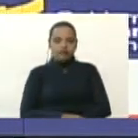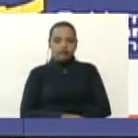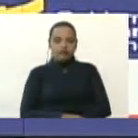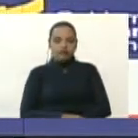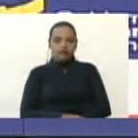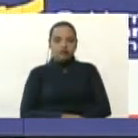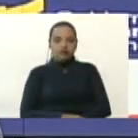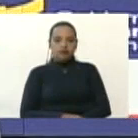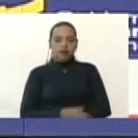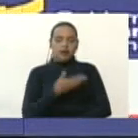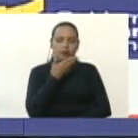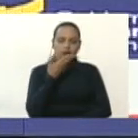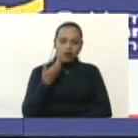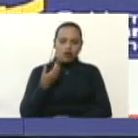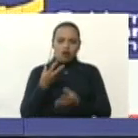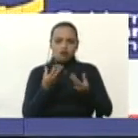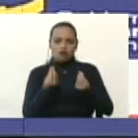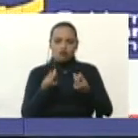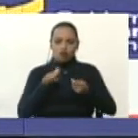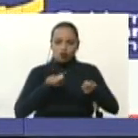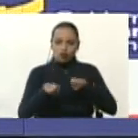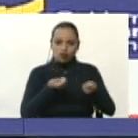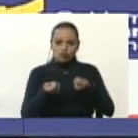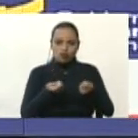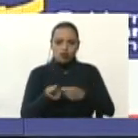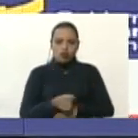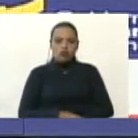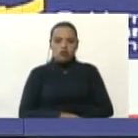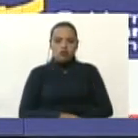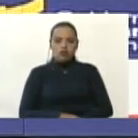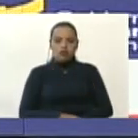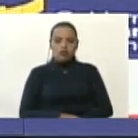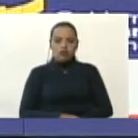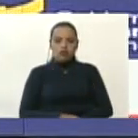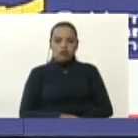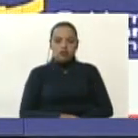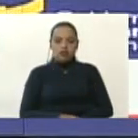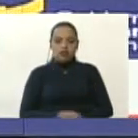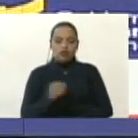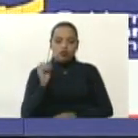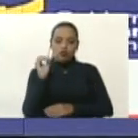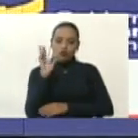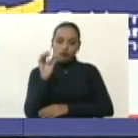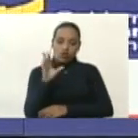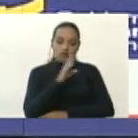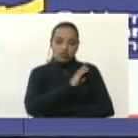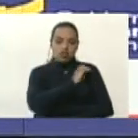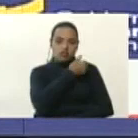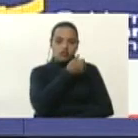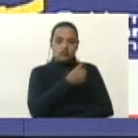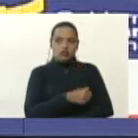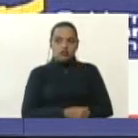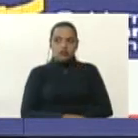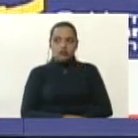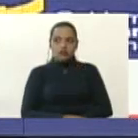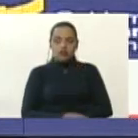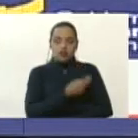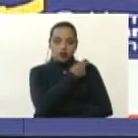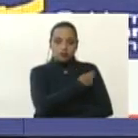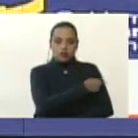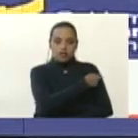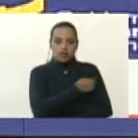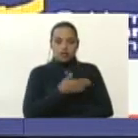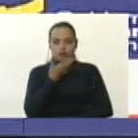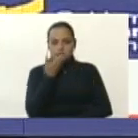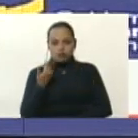Ha mejorado mucho el control de los consejos de dirección de los hospitales. Ha